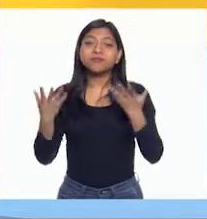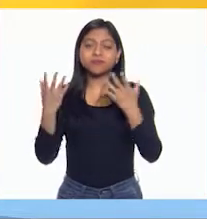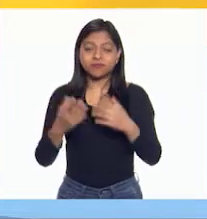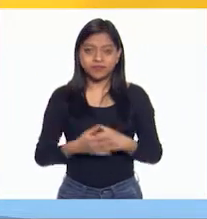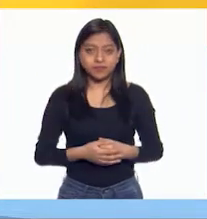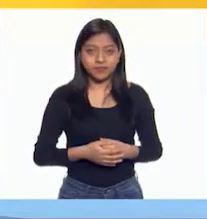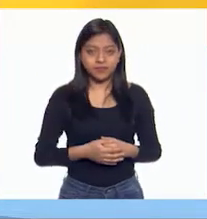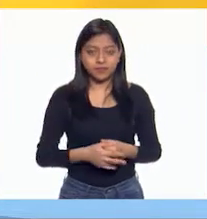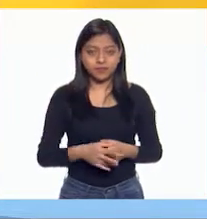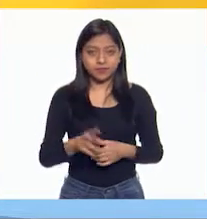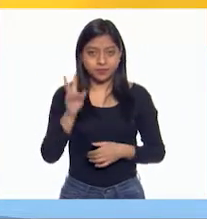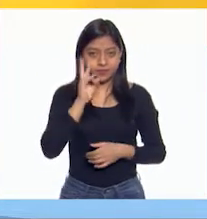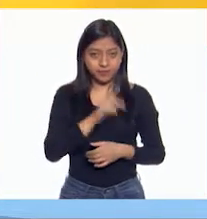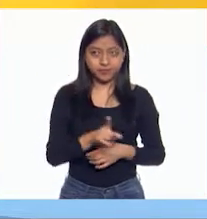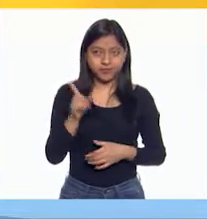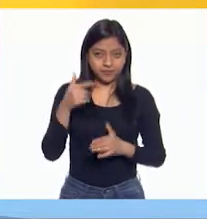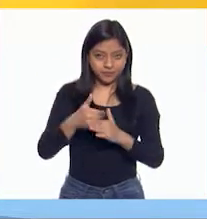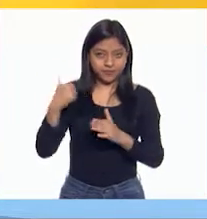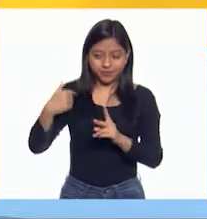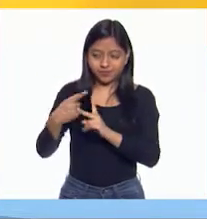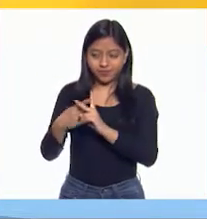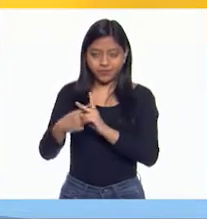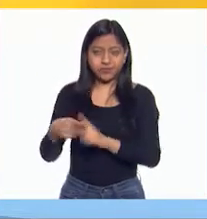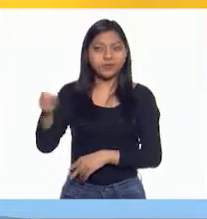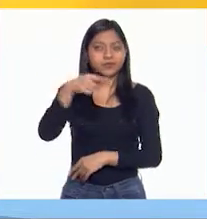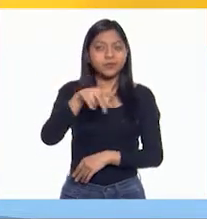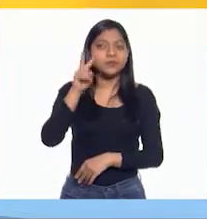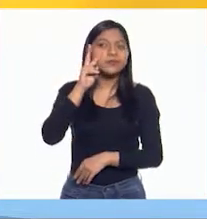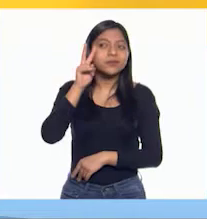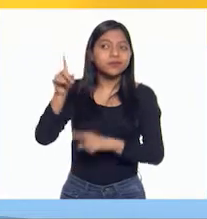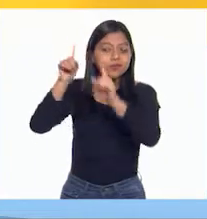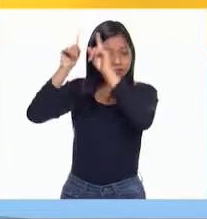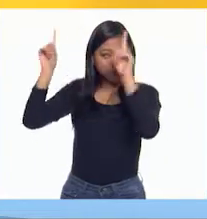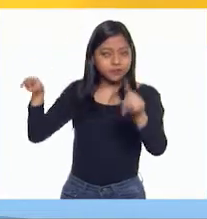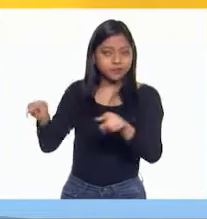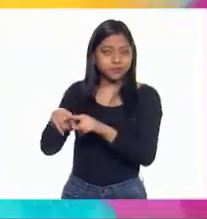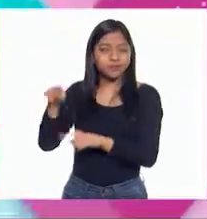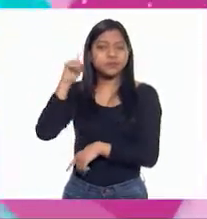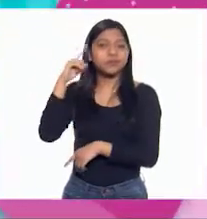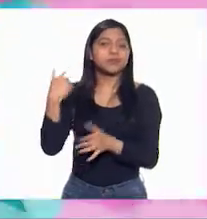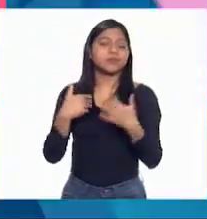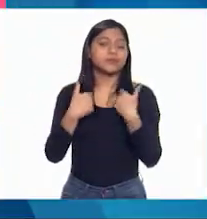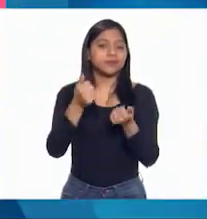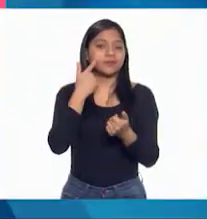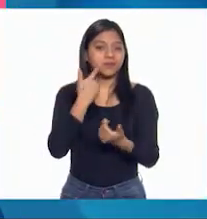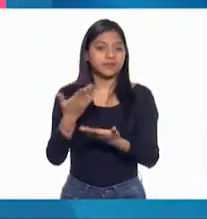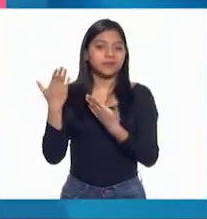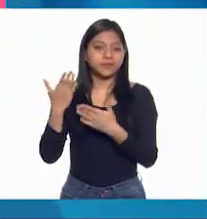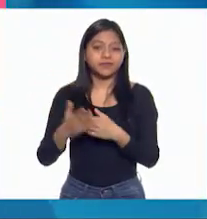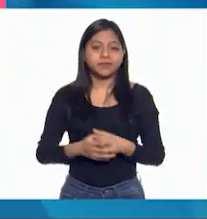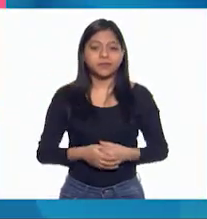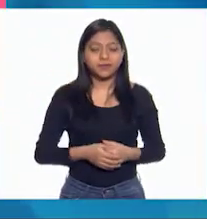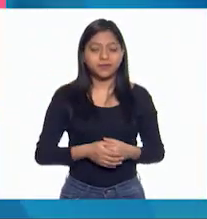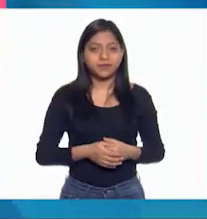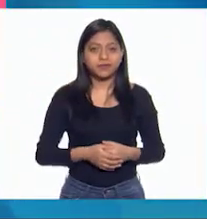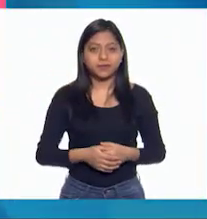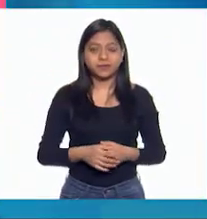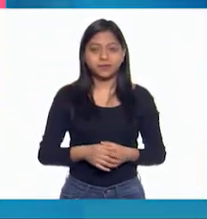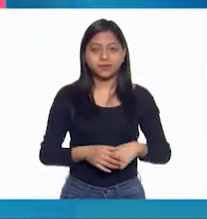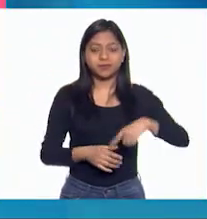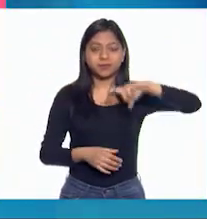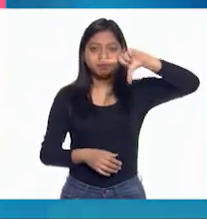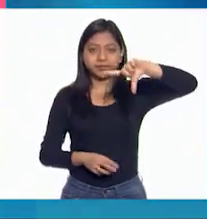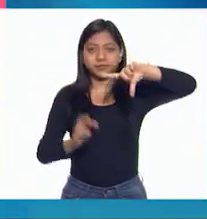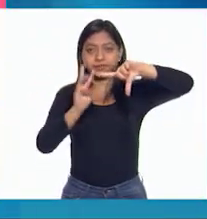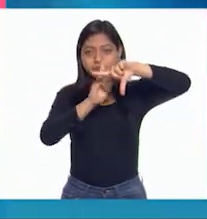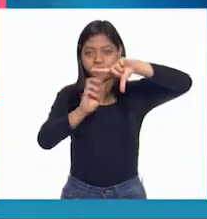Vamos a revisar la operación que hizo Carola para resolver el problema. A ver. El dividendo es la